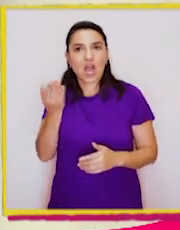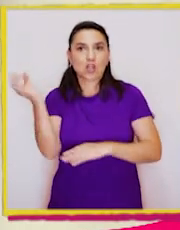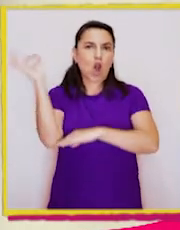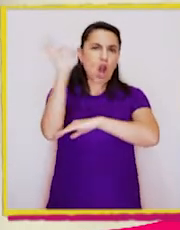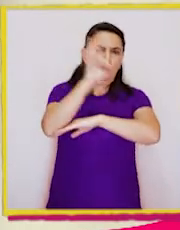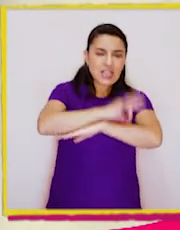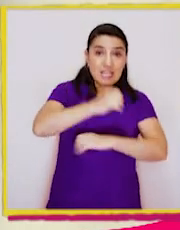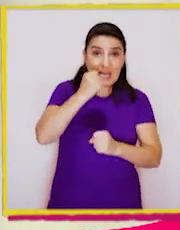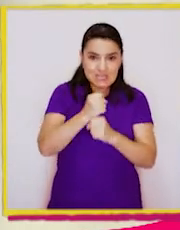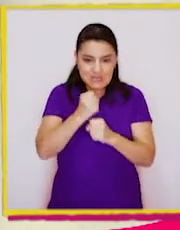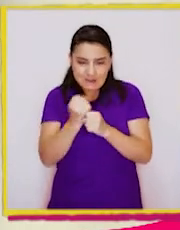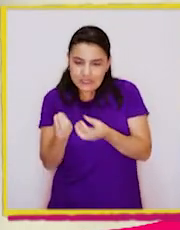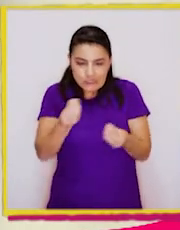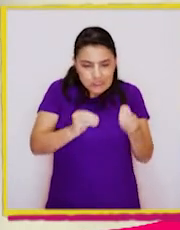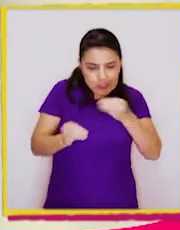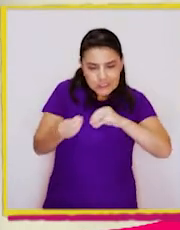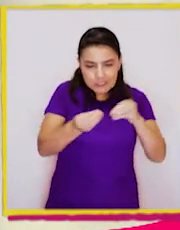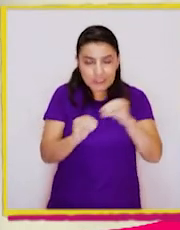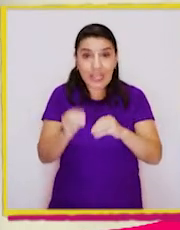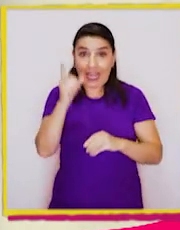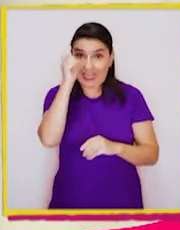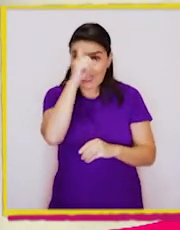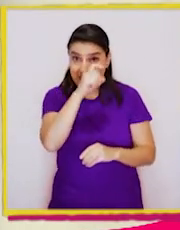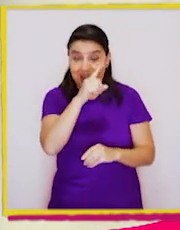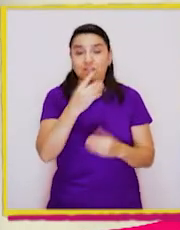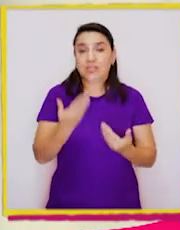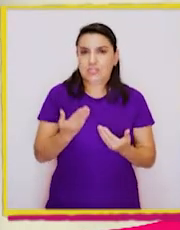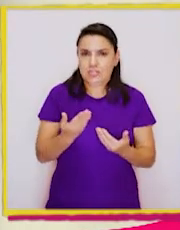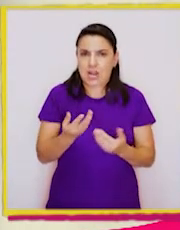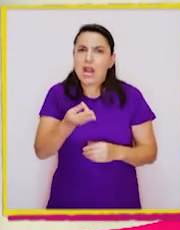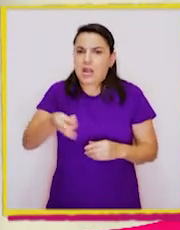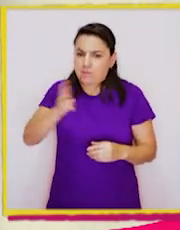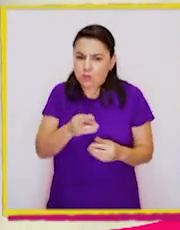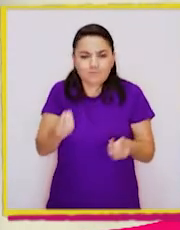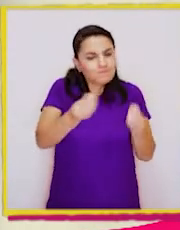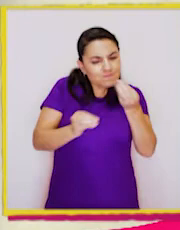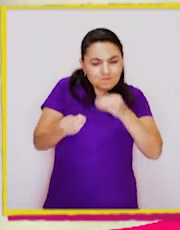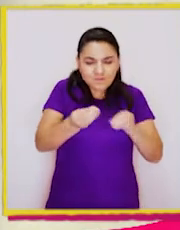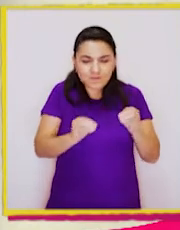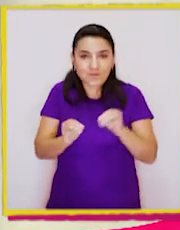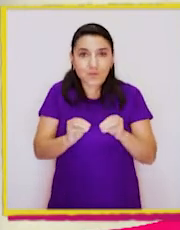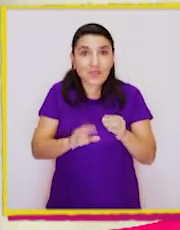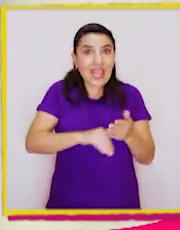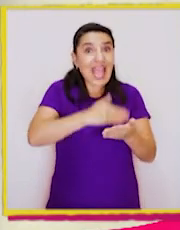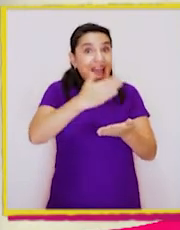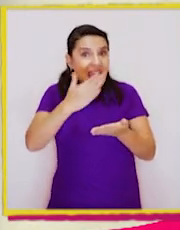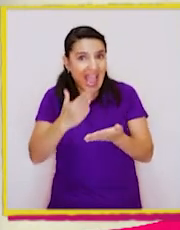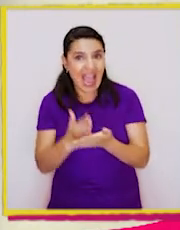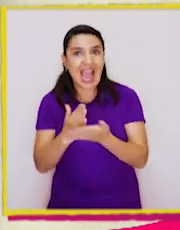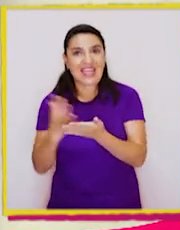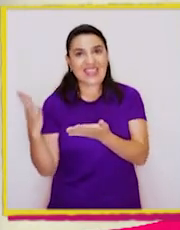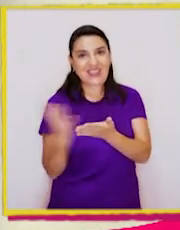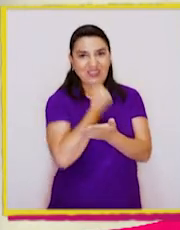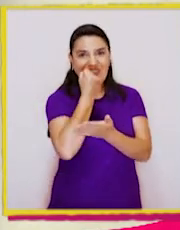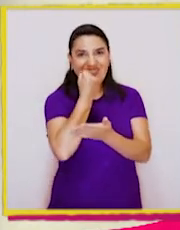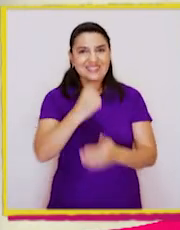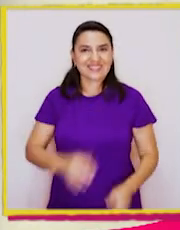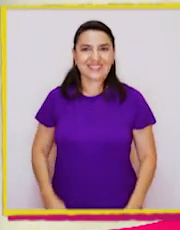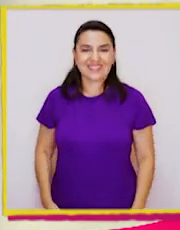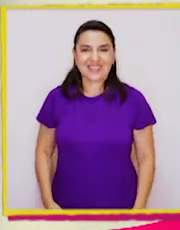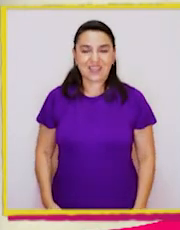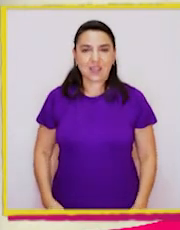el día trabajando en la mesa de la cocina. Era algo difícil y tuvo que repetirlo varias veces. Hasta que finalmente lo